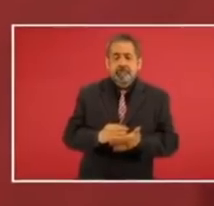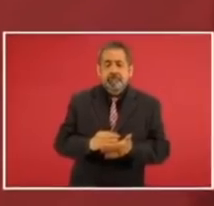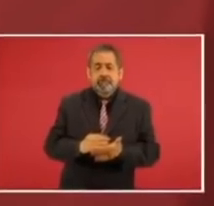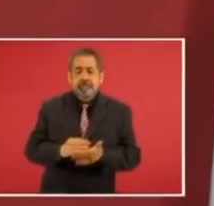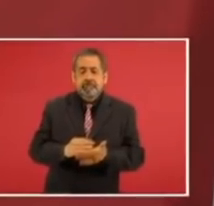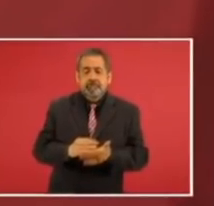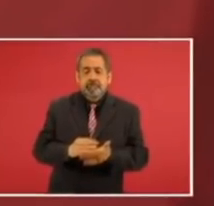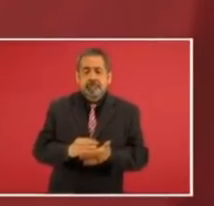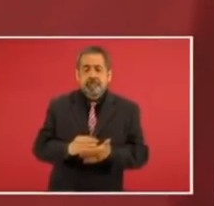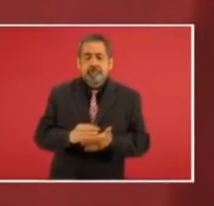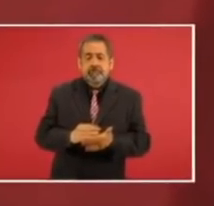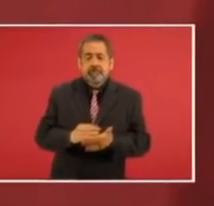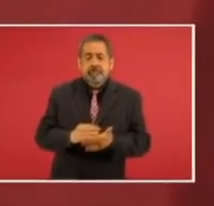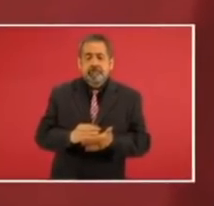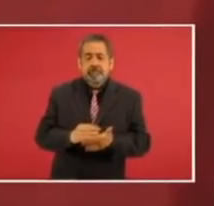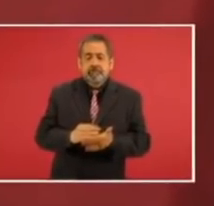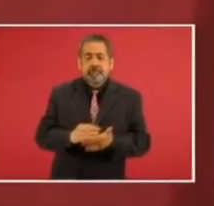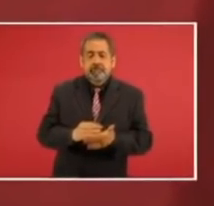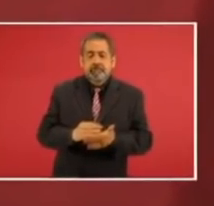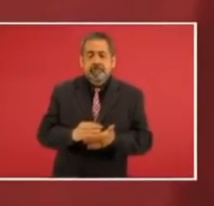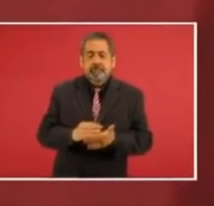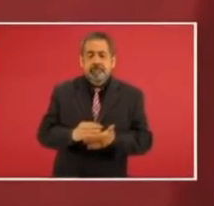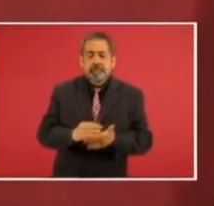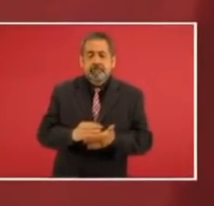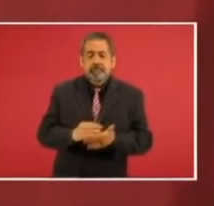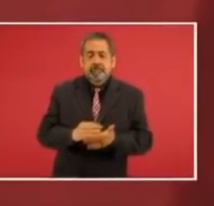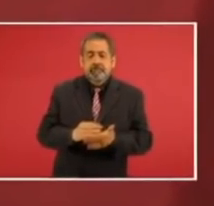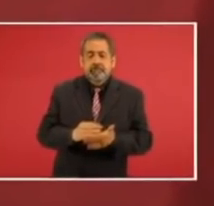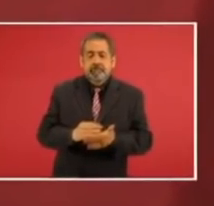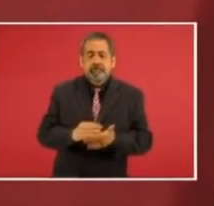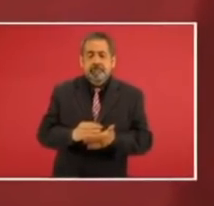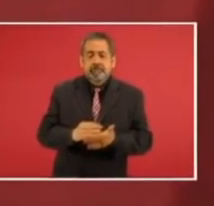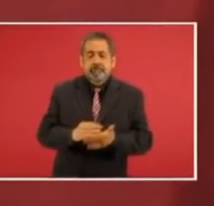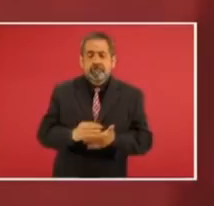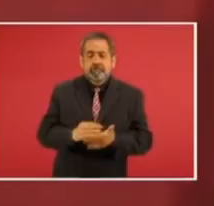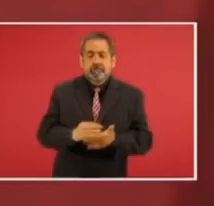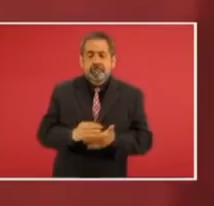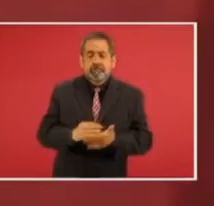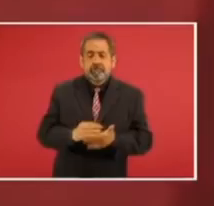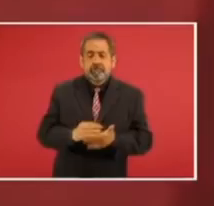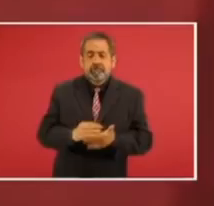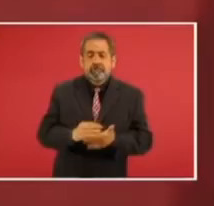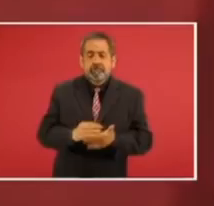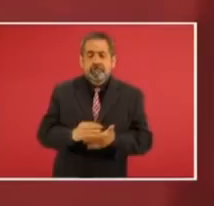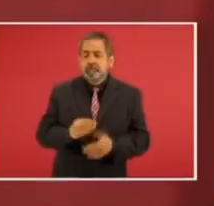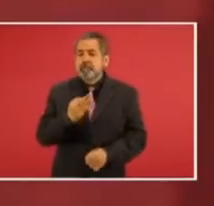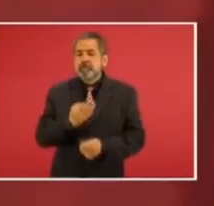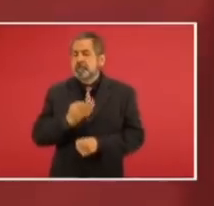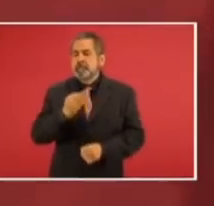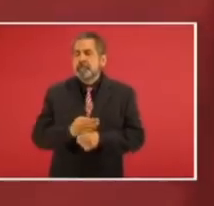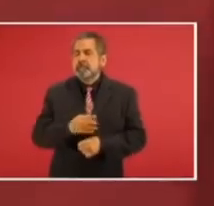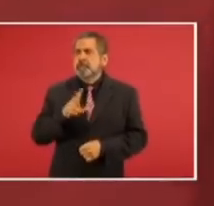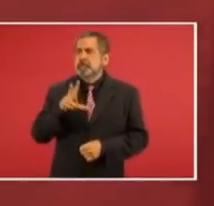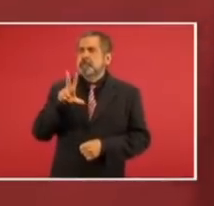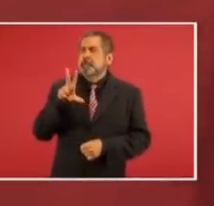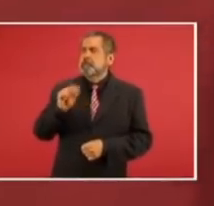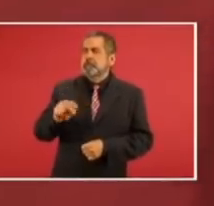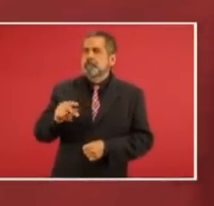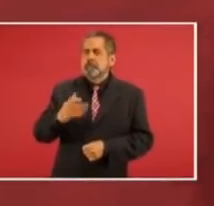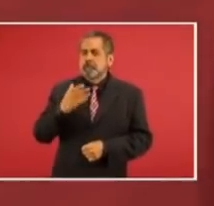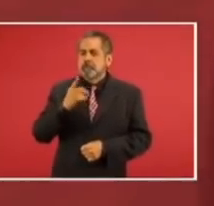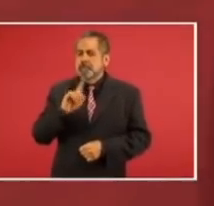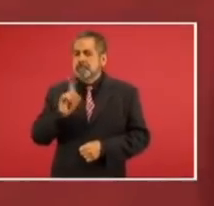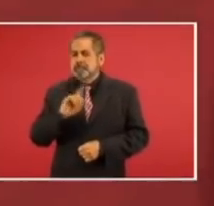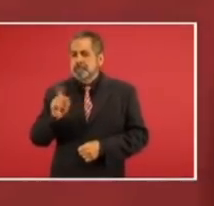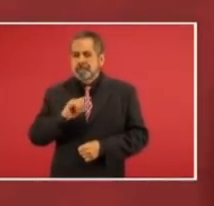limonas, para que no perjudiquen a los empresarios. Y el presidente hizo hoy estos comentarios. Para